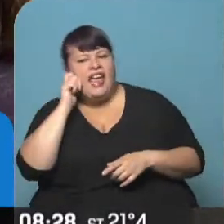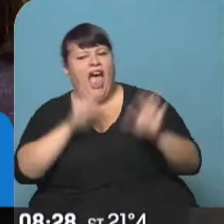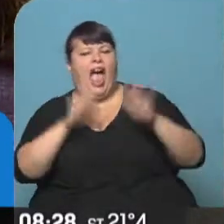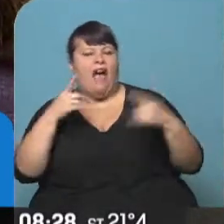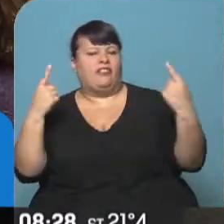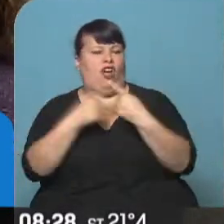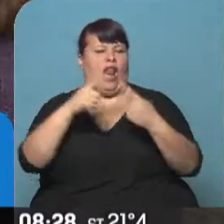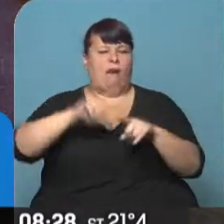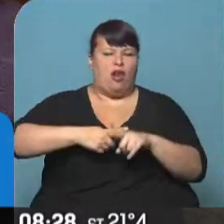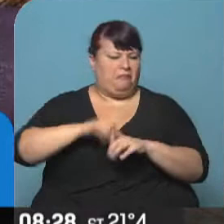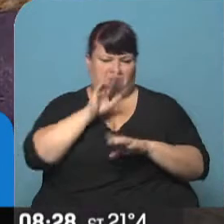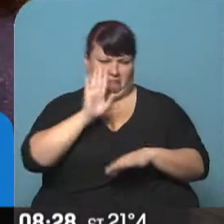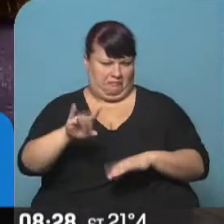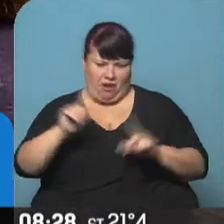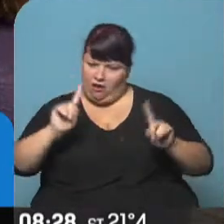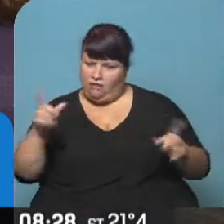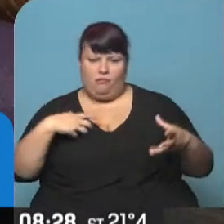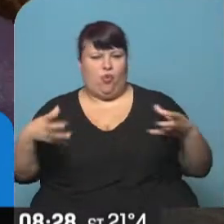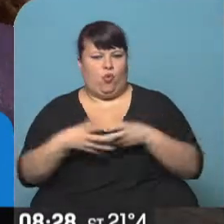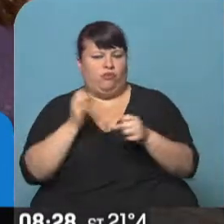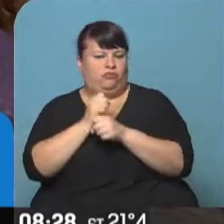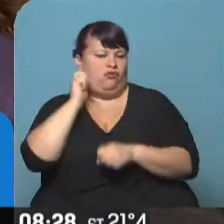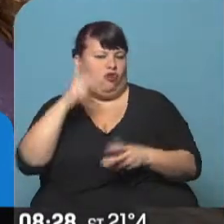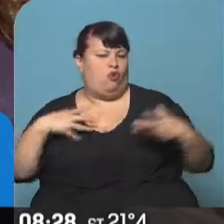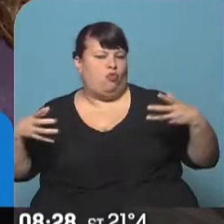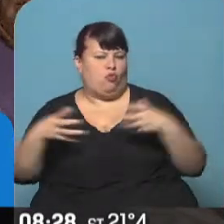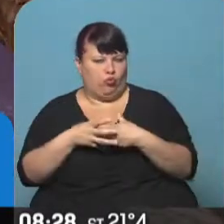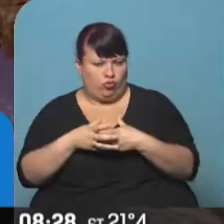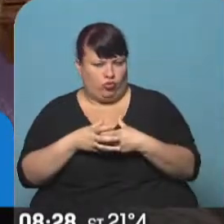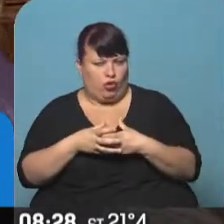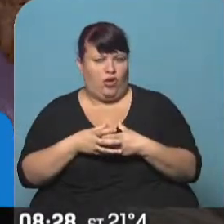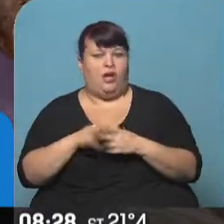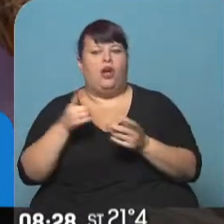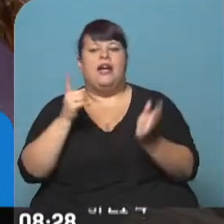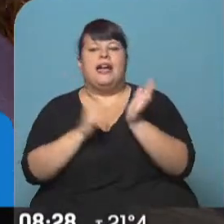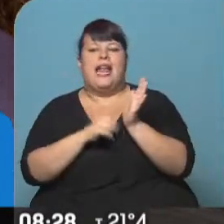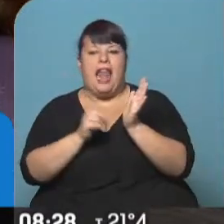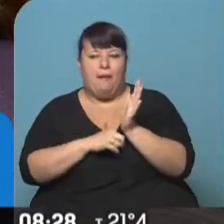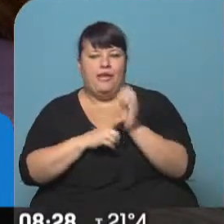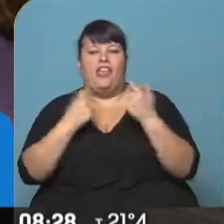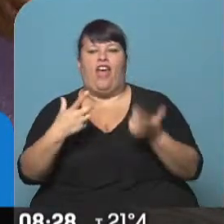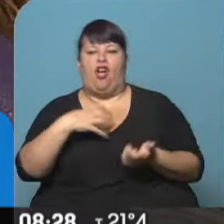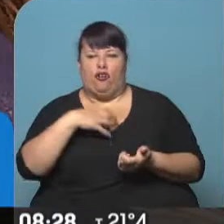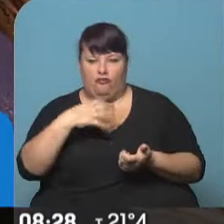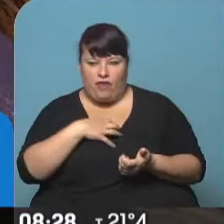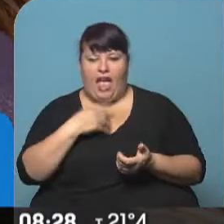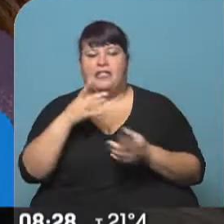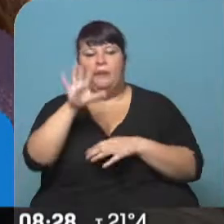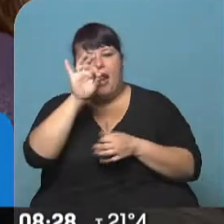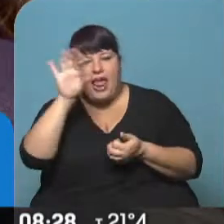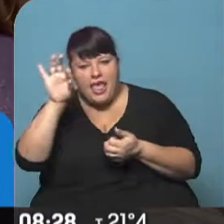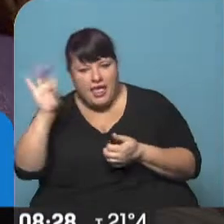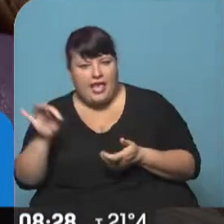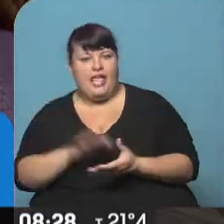confrontadas con la política o no acá no se vio lo que vamos trabajar todos juntos dar un reglamento que genera confianza en el proceso de selección